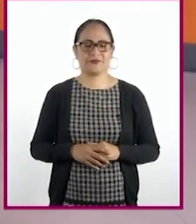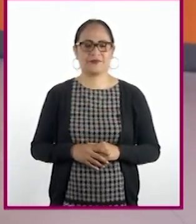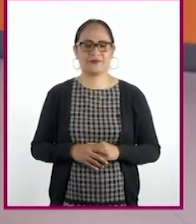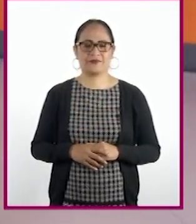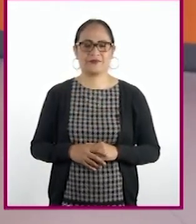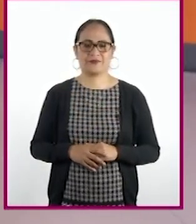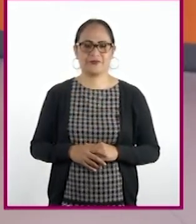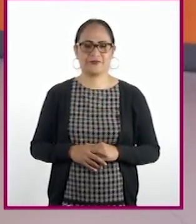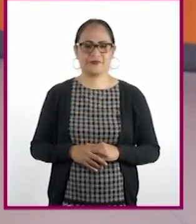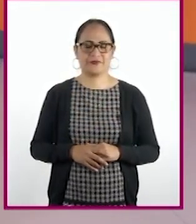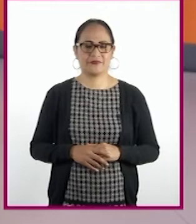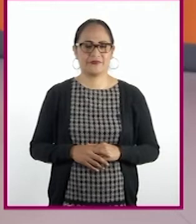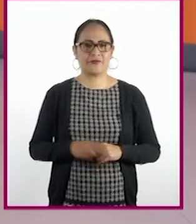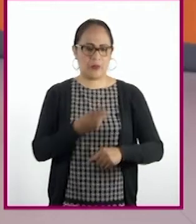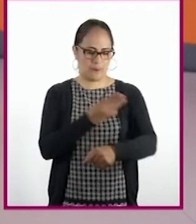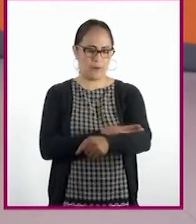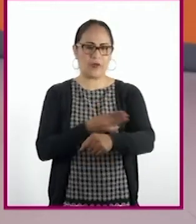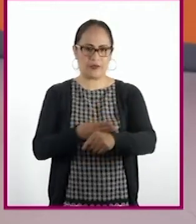Voy a ocupar esta.